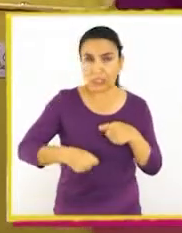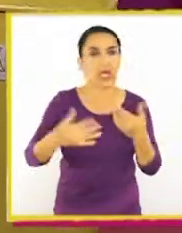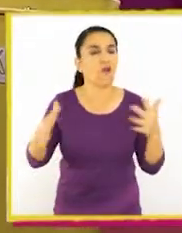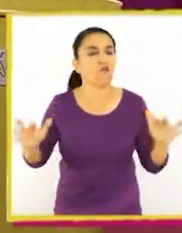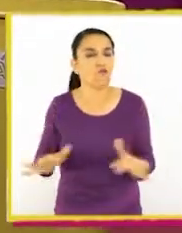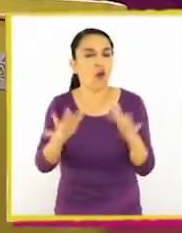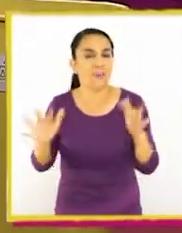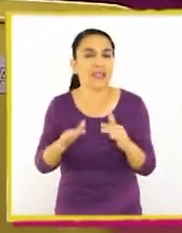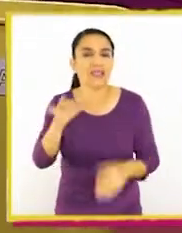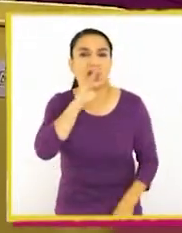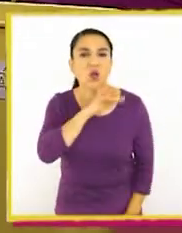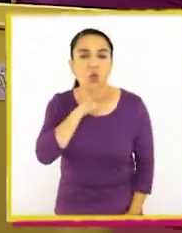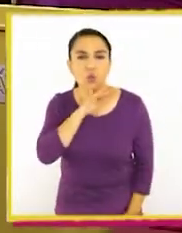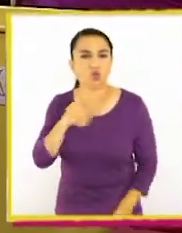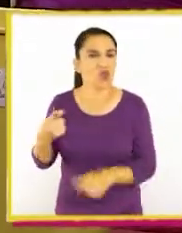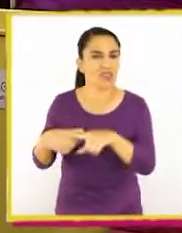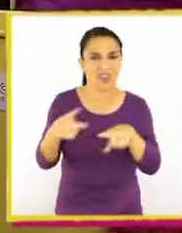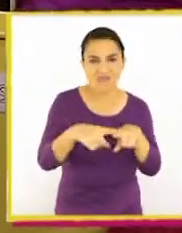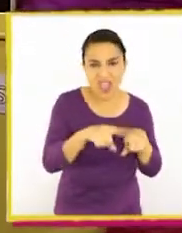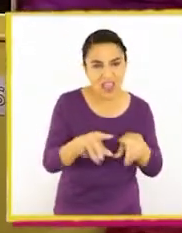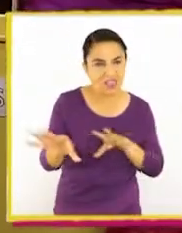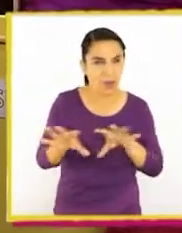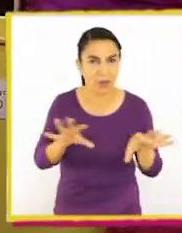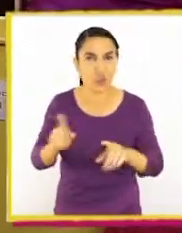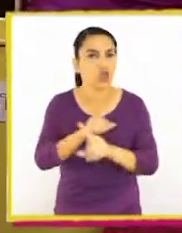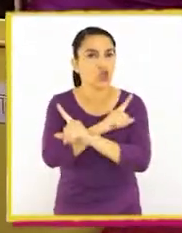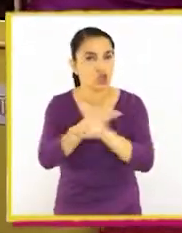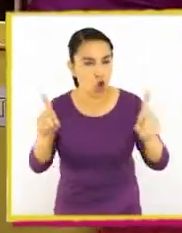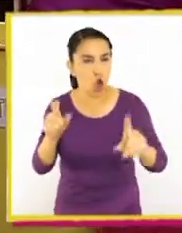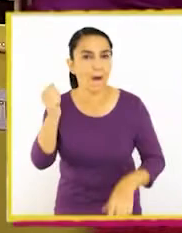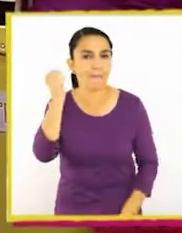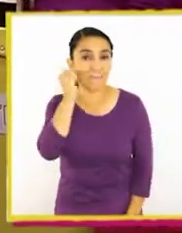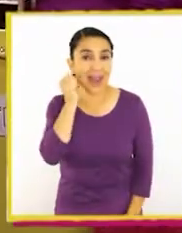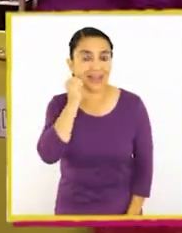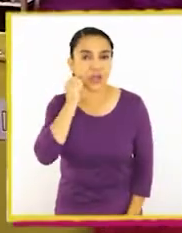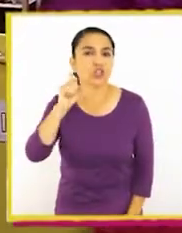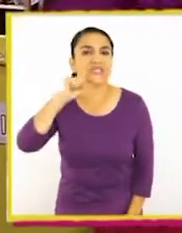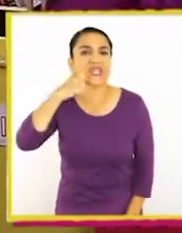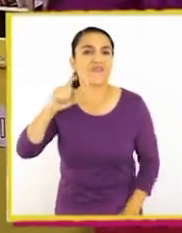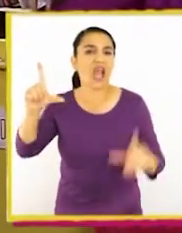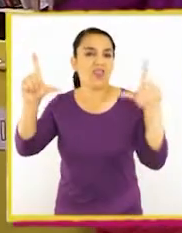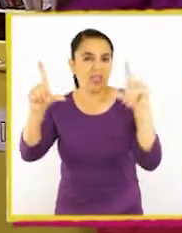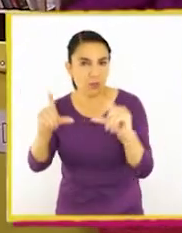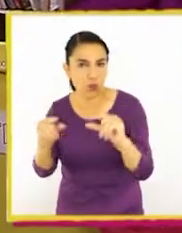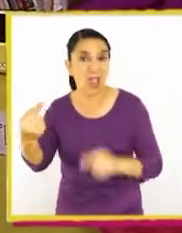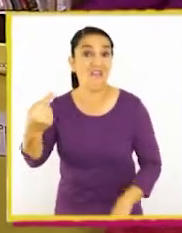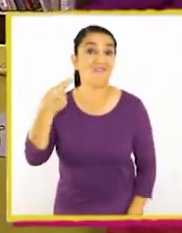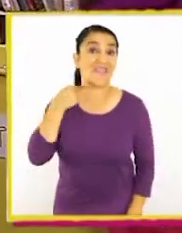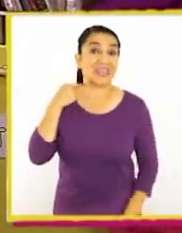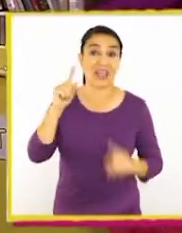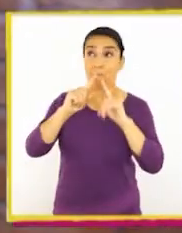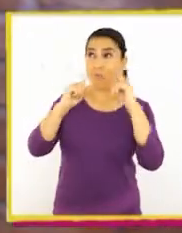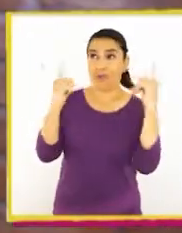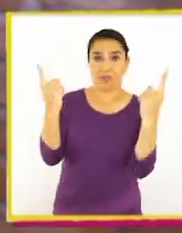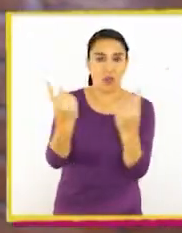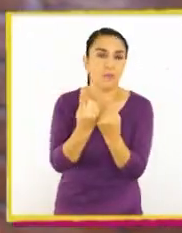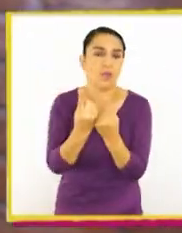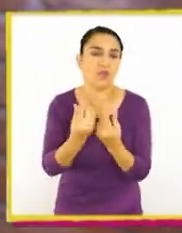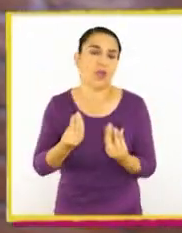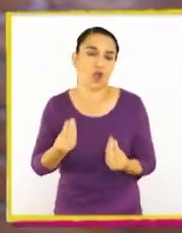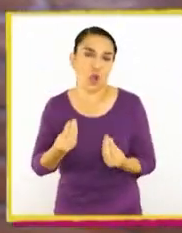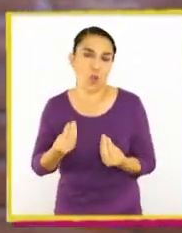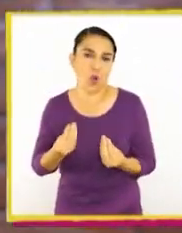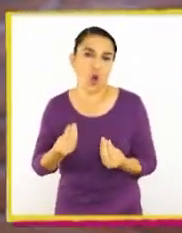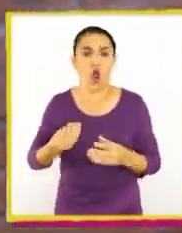que fomenta el uso de otro tipo de materiales que no sean plásticos para disminuir su impacto en el medio ambiente,